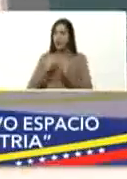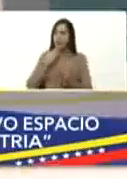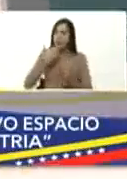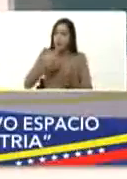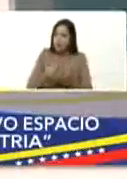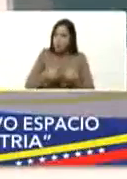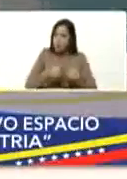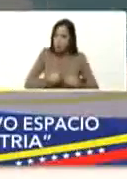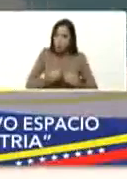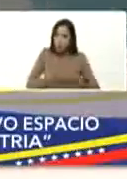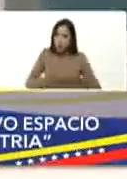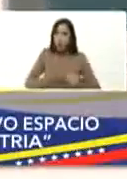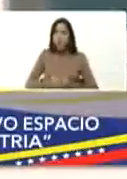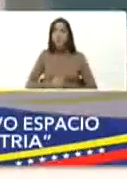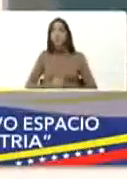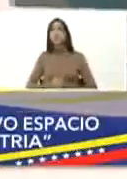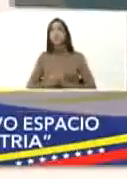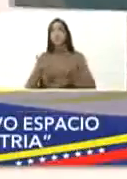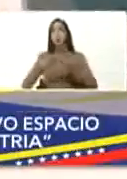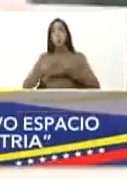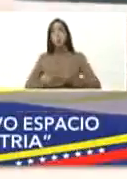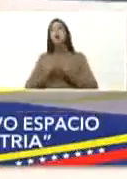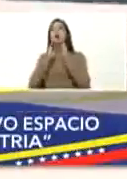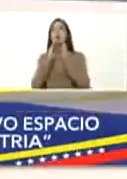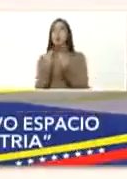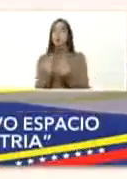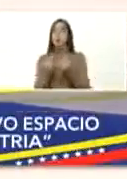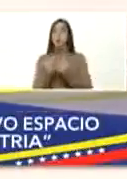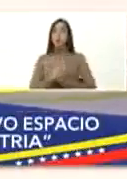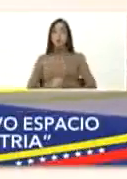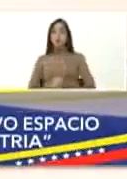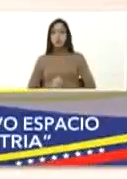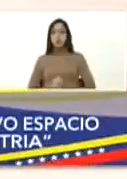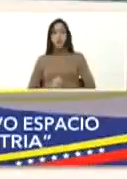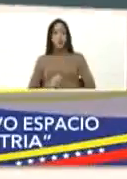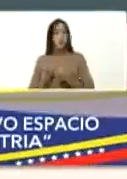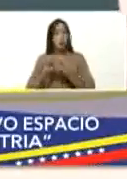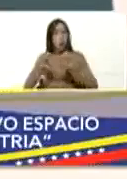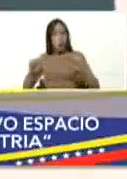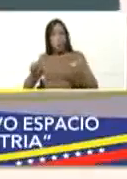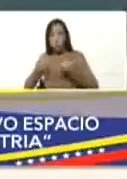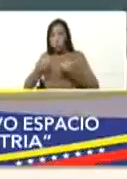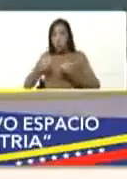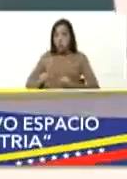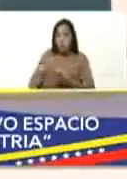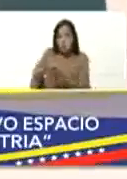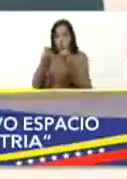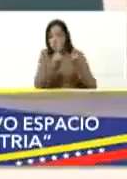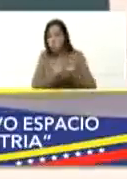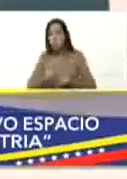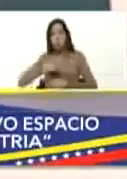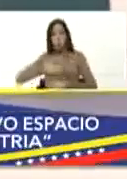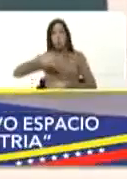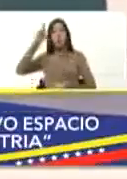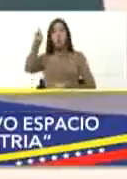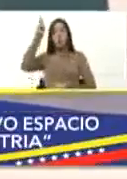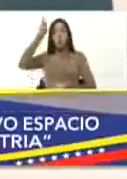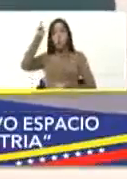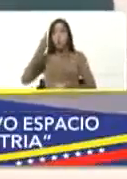todo corazón. He recibido muchos beneficios en cuanto a la educación de mis hijos. Soy educadora